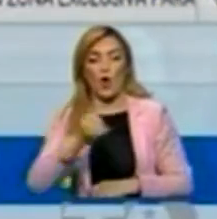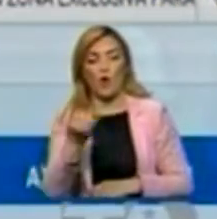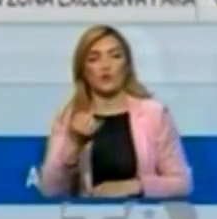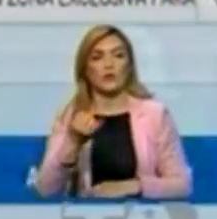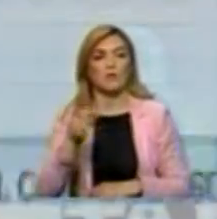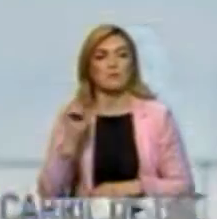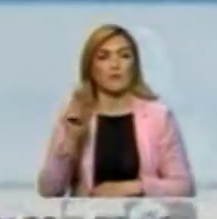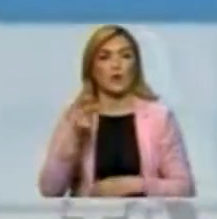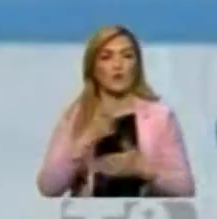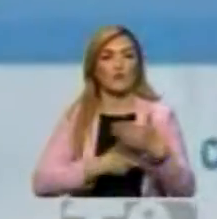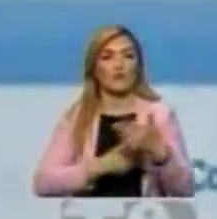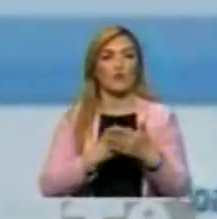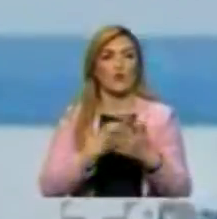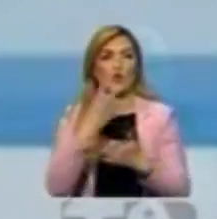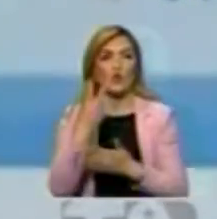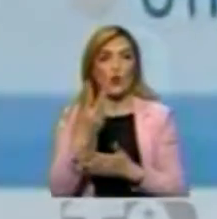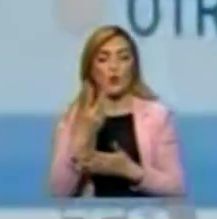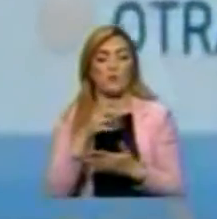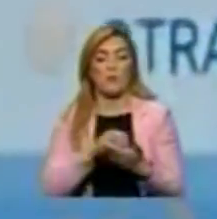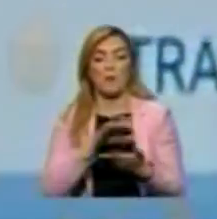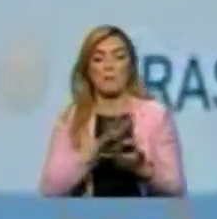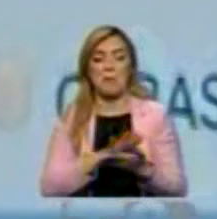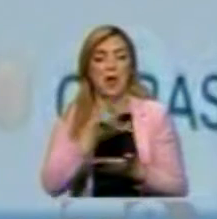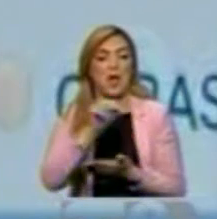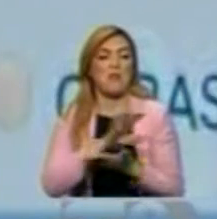dos multas aún vigentes por